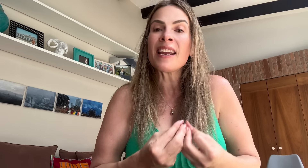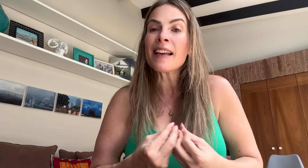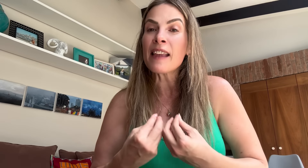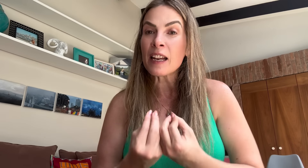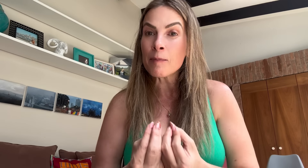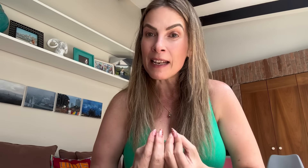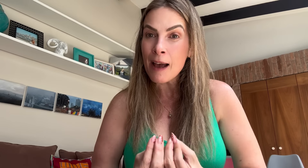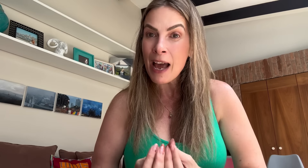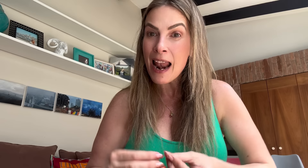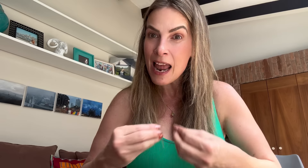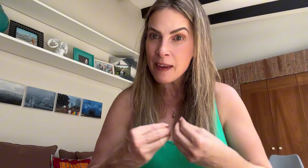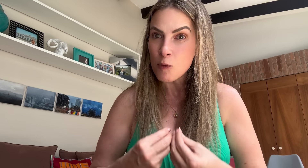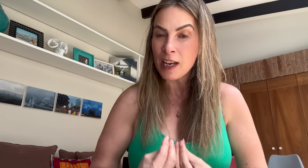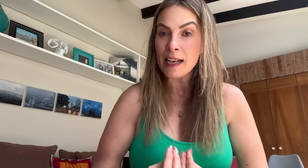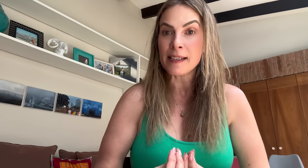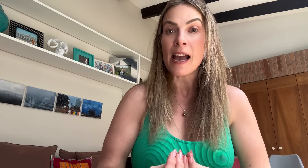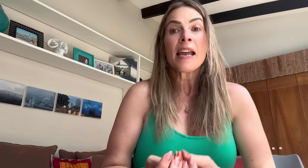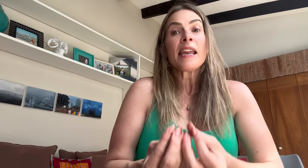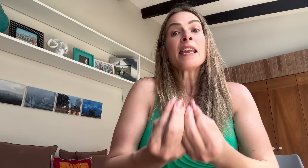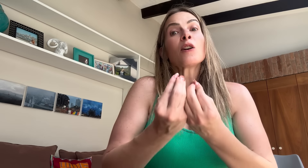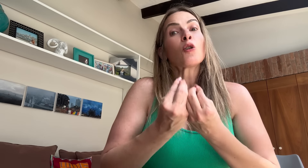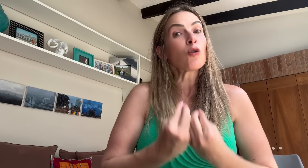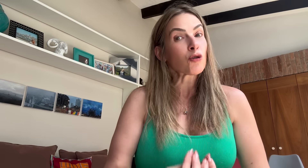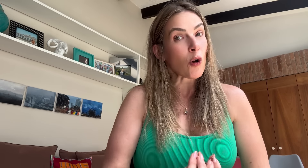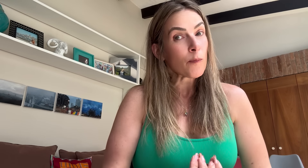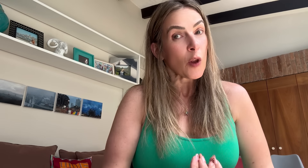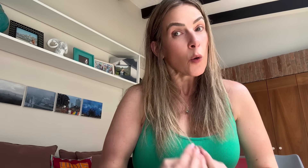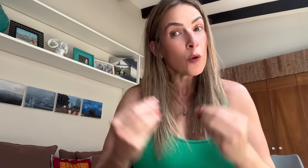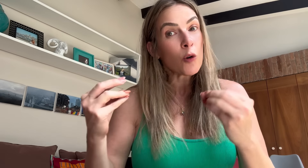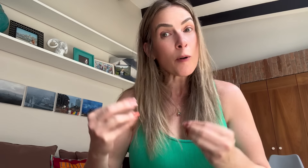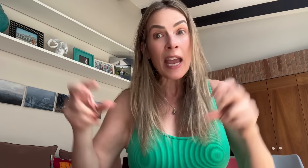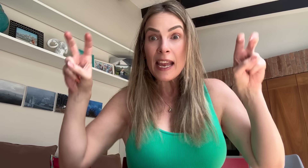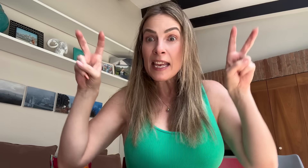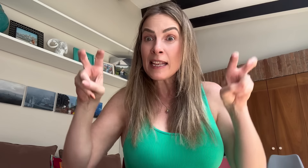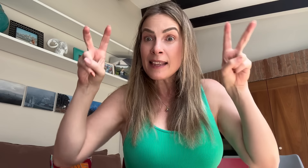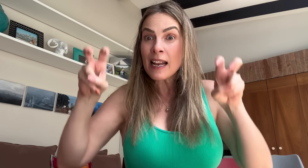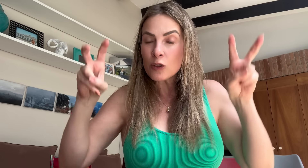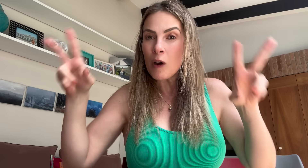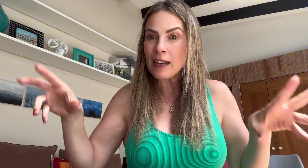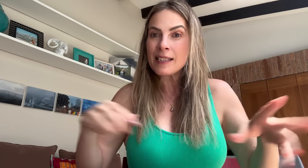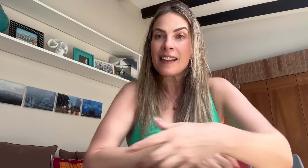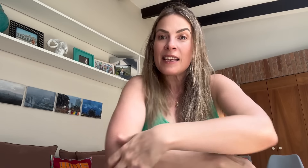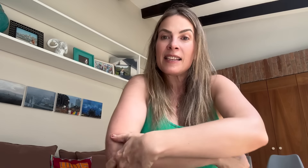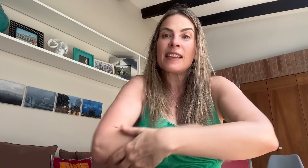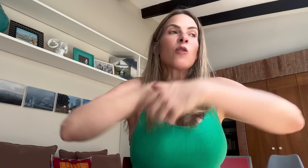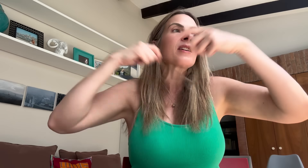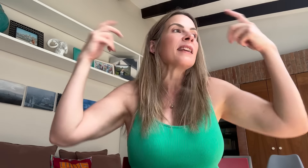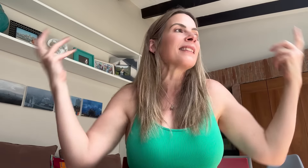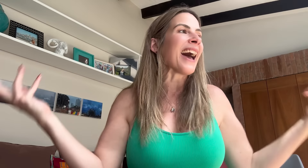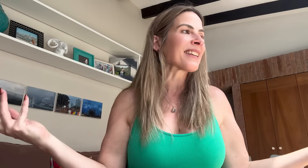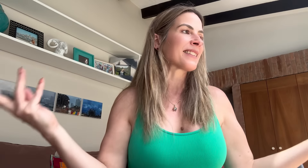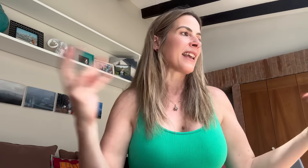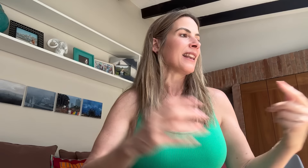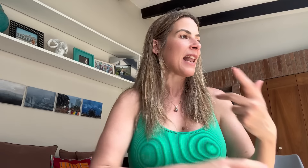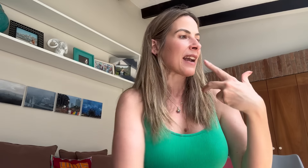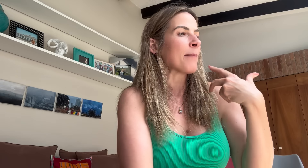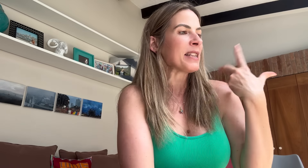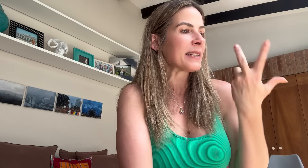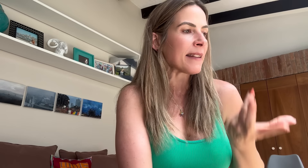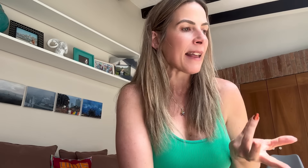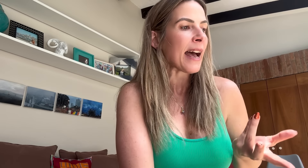con ella terminaba la democracia. Incluso un grupo de intelectuales que decidieron quitarse